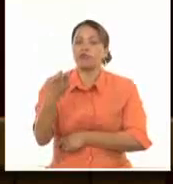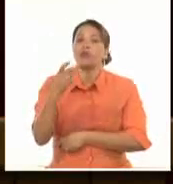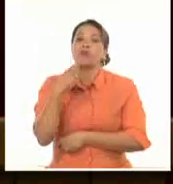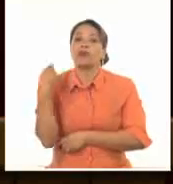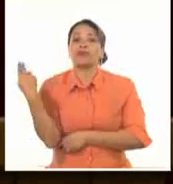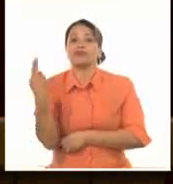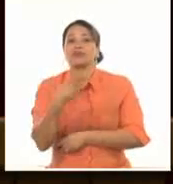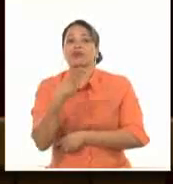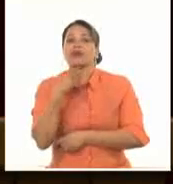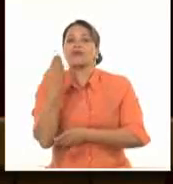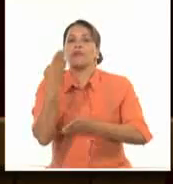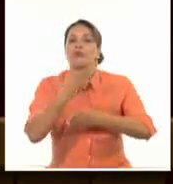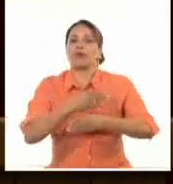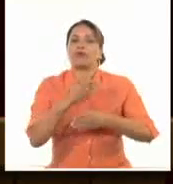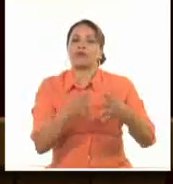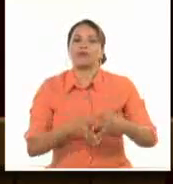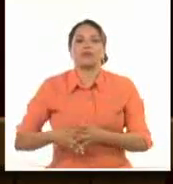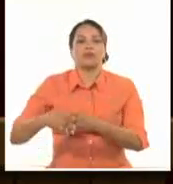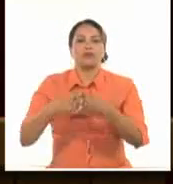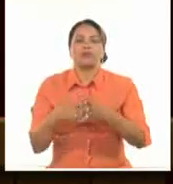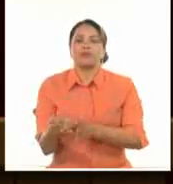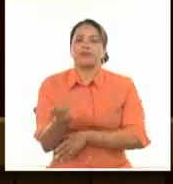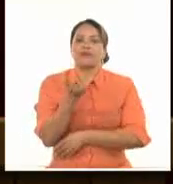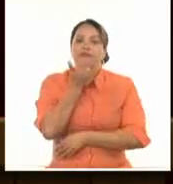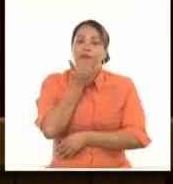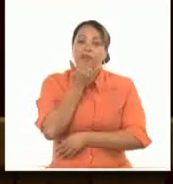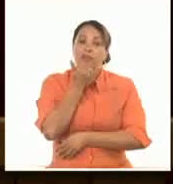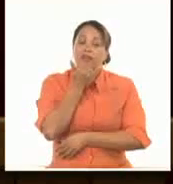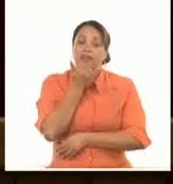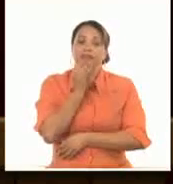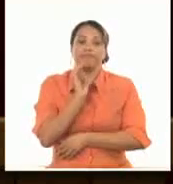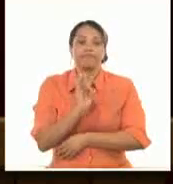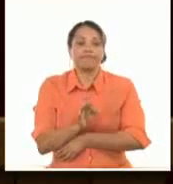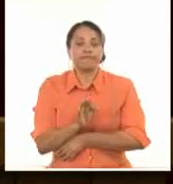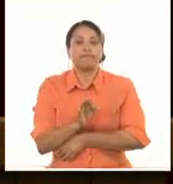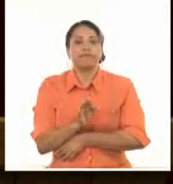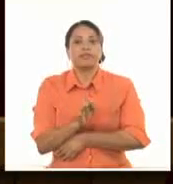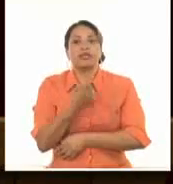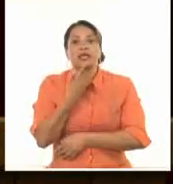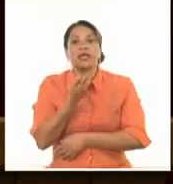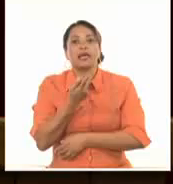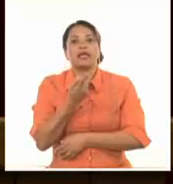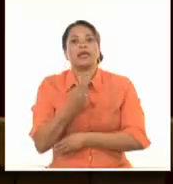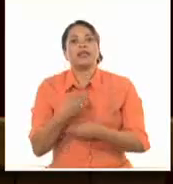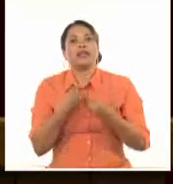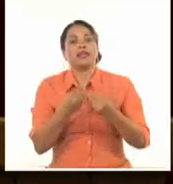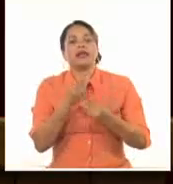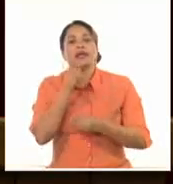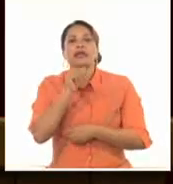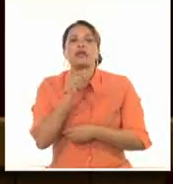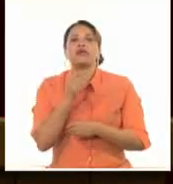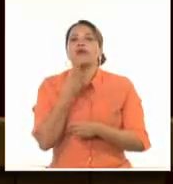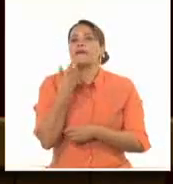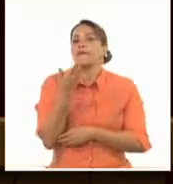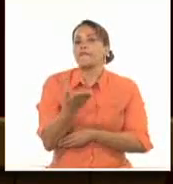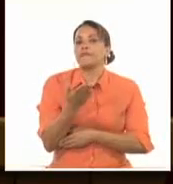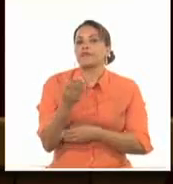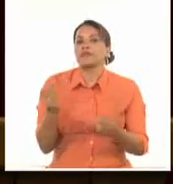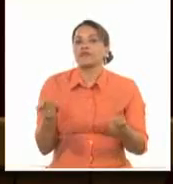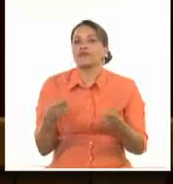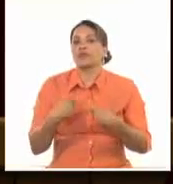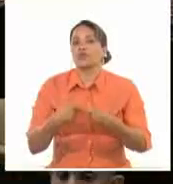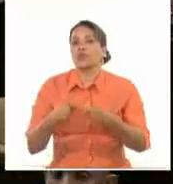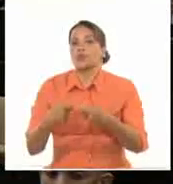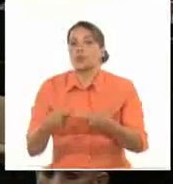Unidos, con sus terribles consecuencias para el país, incluyendo el estímulo de la emigración, que se ha llevado a tantos